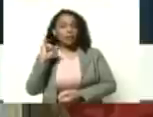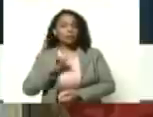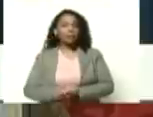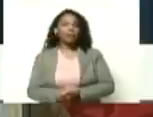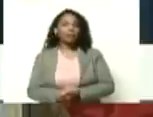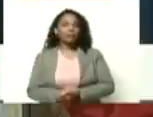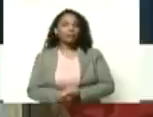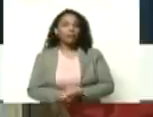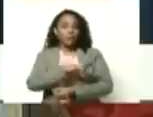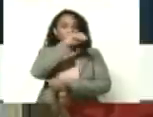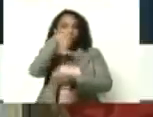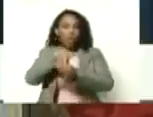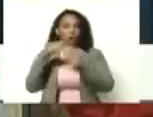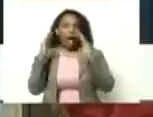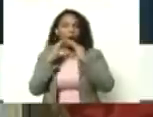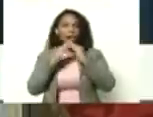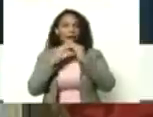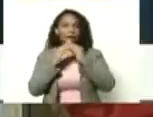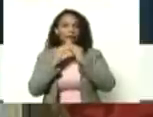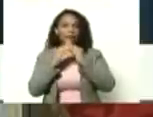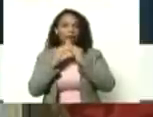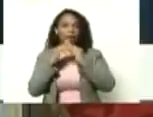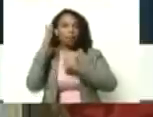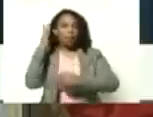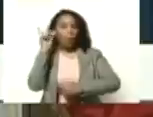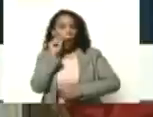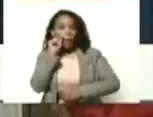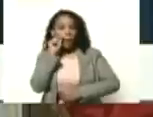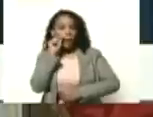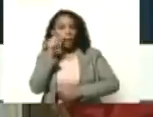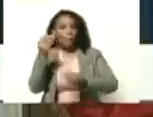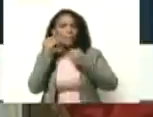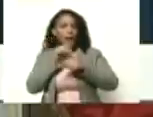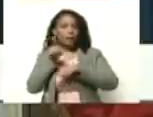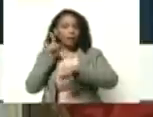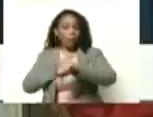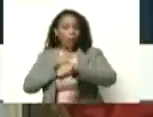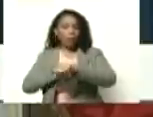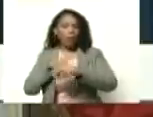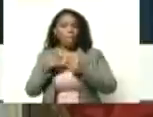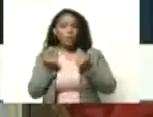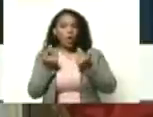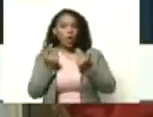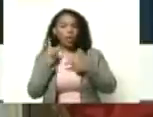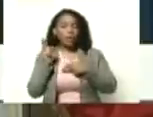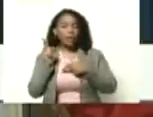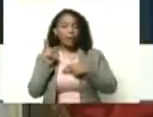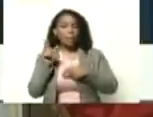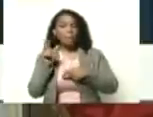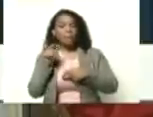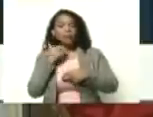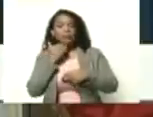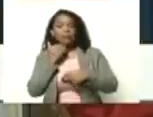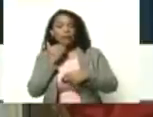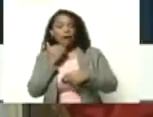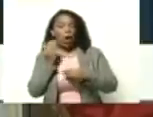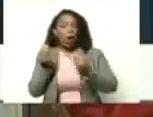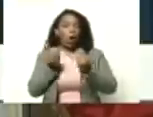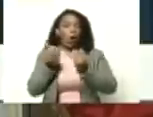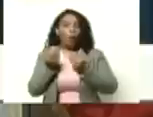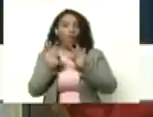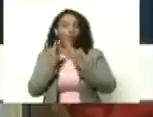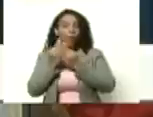doméstica en la casa de carlos lanz para el momento de su desaparición y casi miembro de la familia